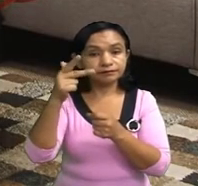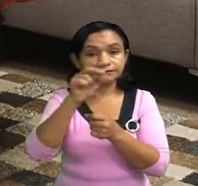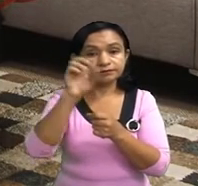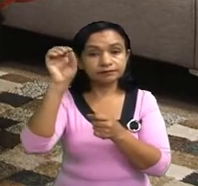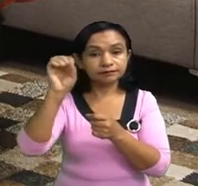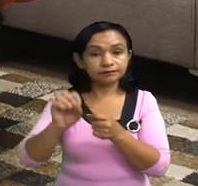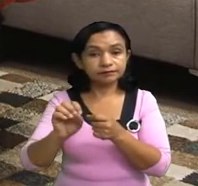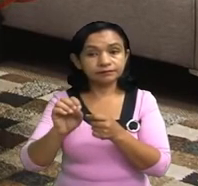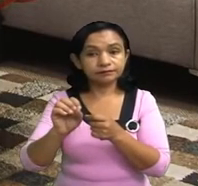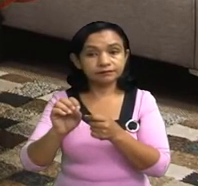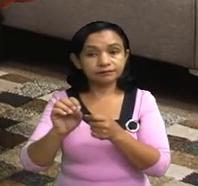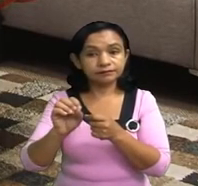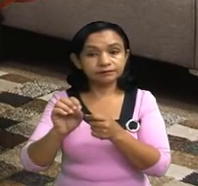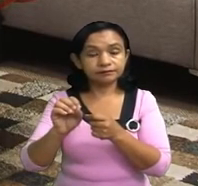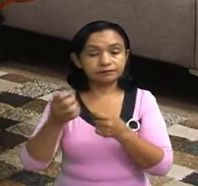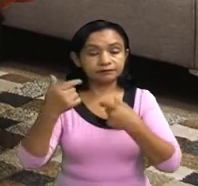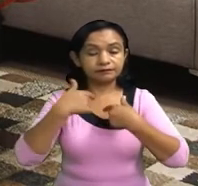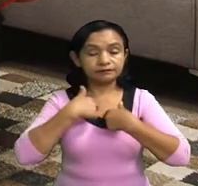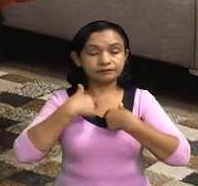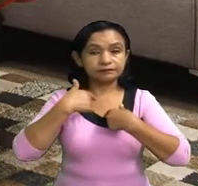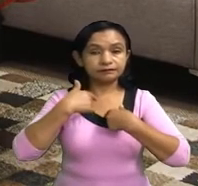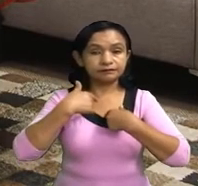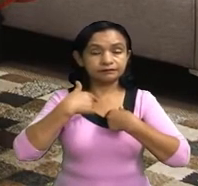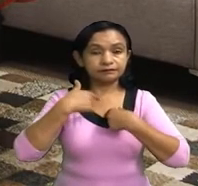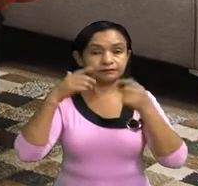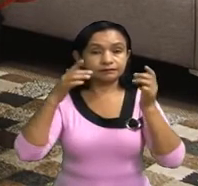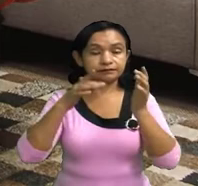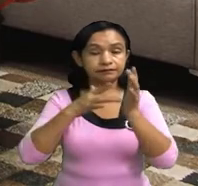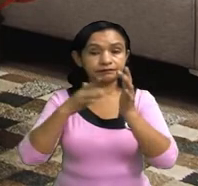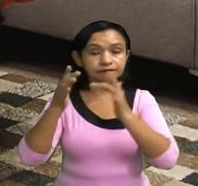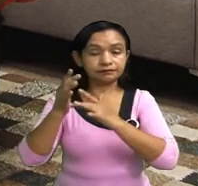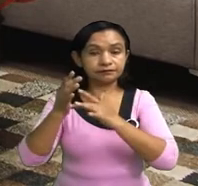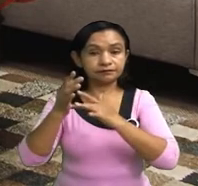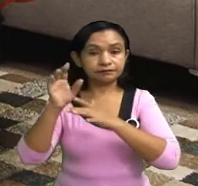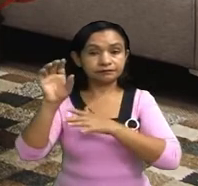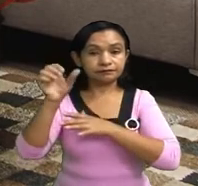37,8% se declaró católico y el